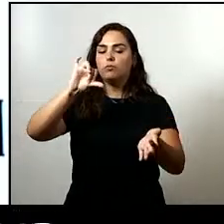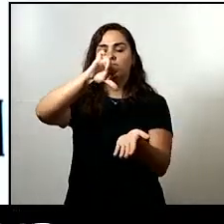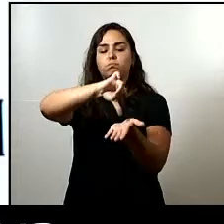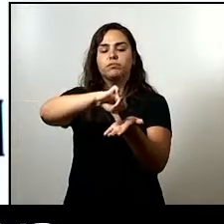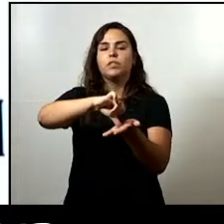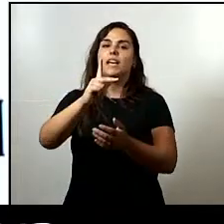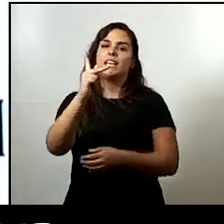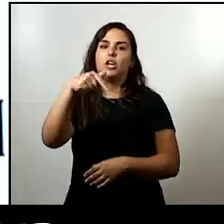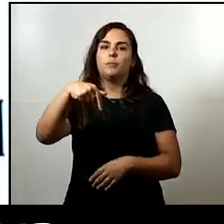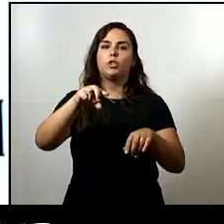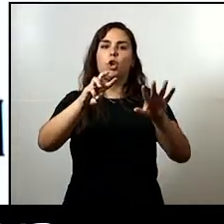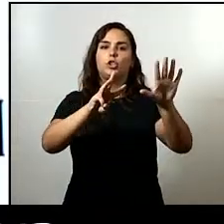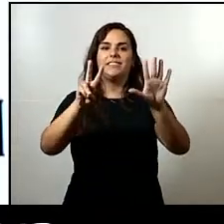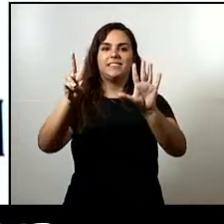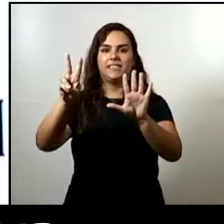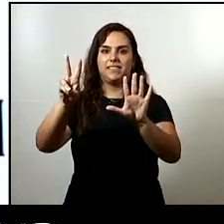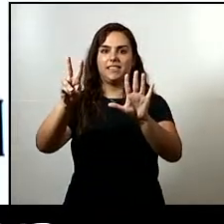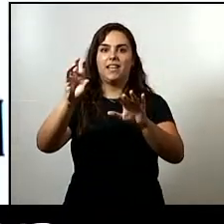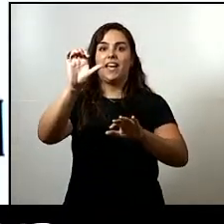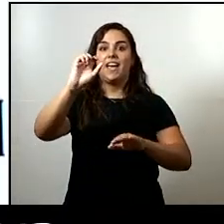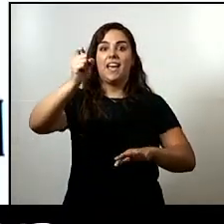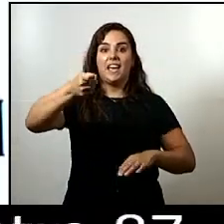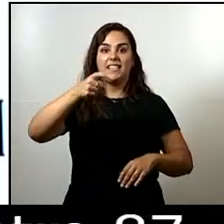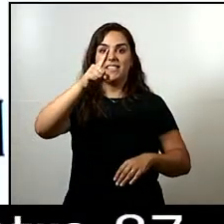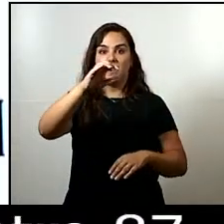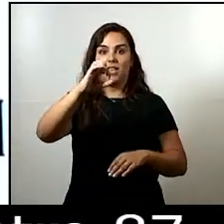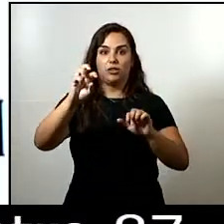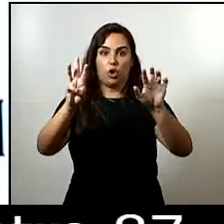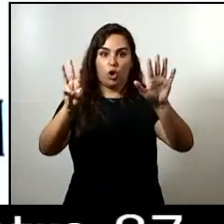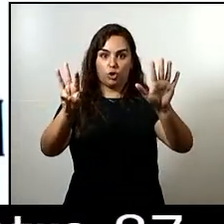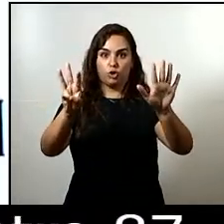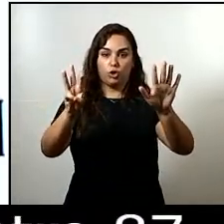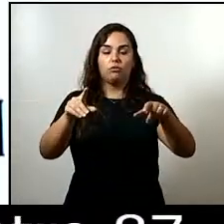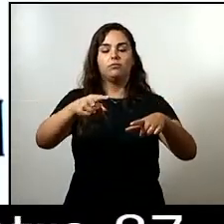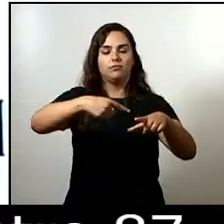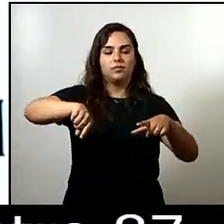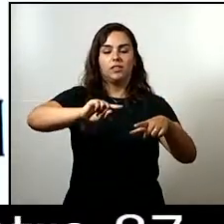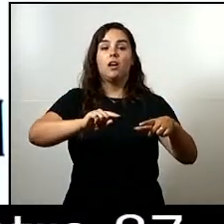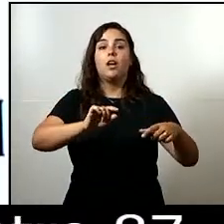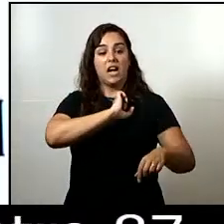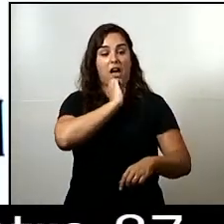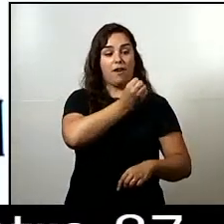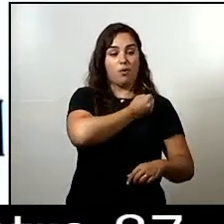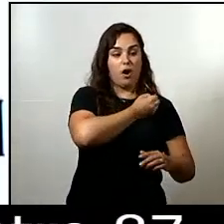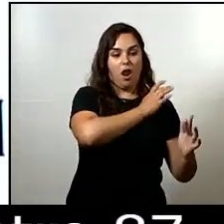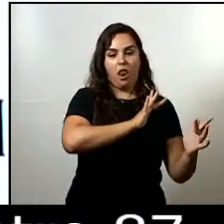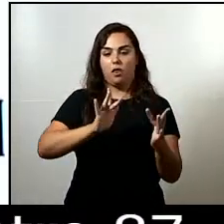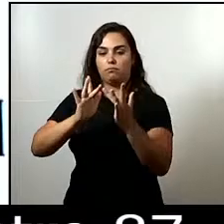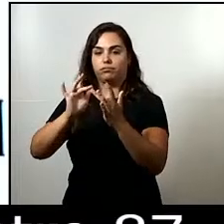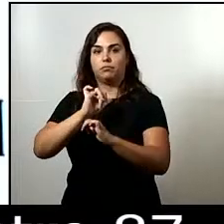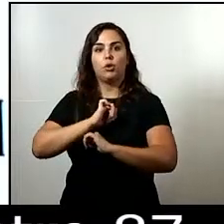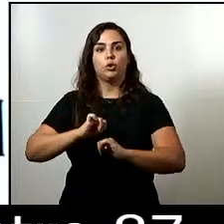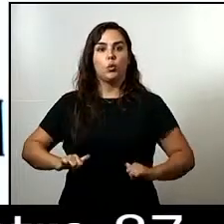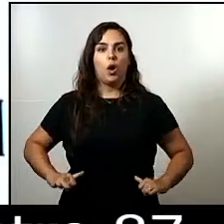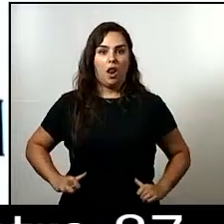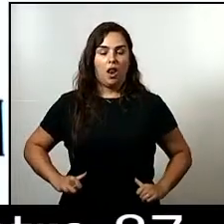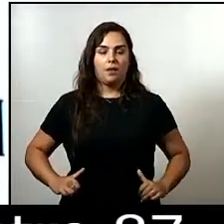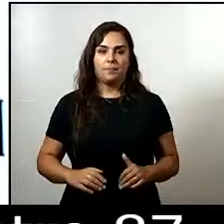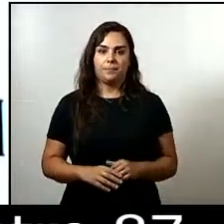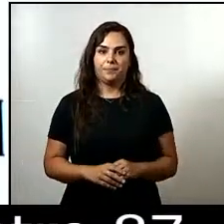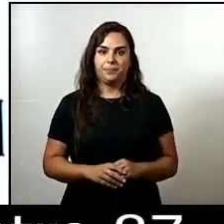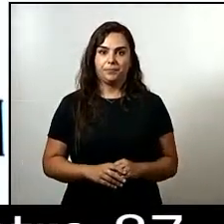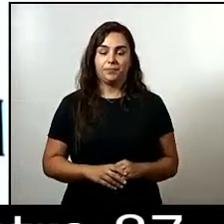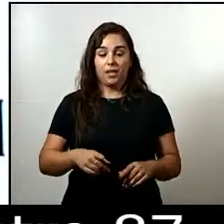el kilómetro 87 de la EX 108, que conecta Navalmoral de la Mata con Portugal.